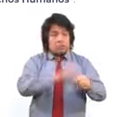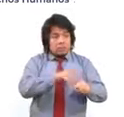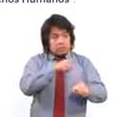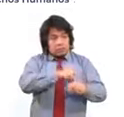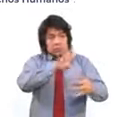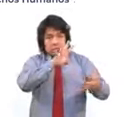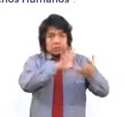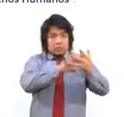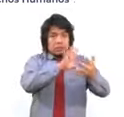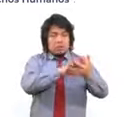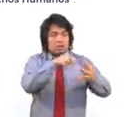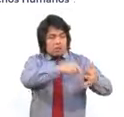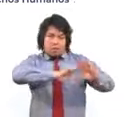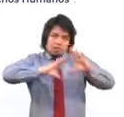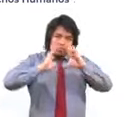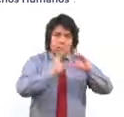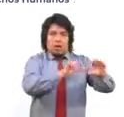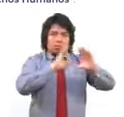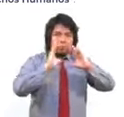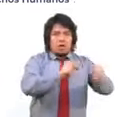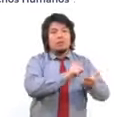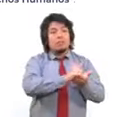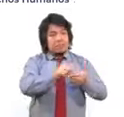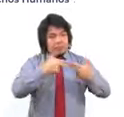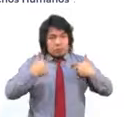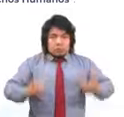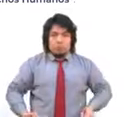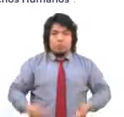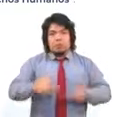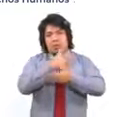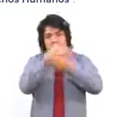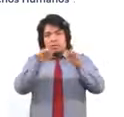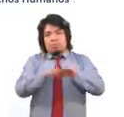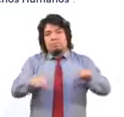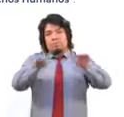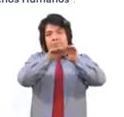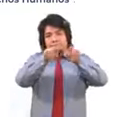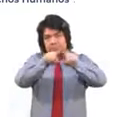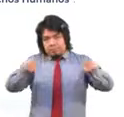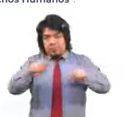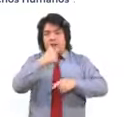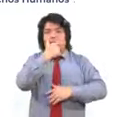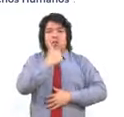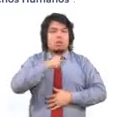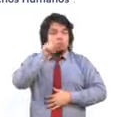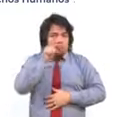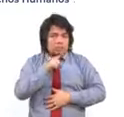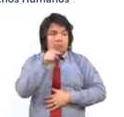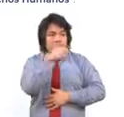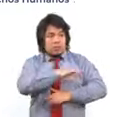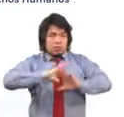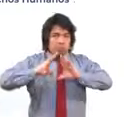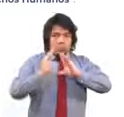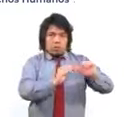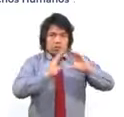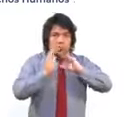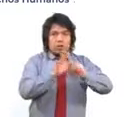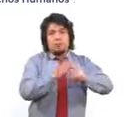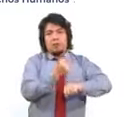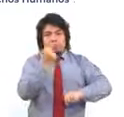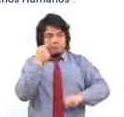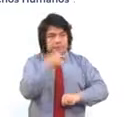en perspectiva de género y derechos humanos. Por su parte, la formación continua se diseña para la profesionalización